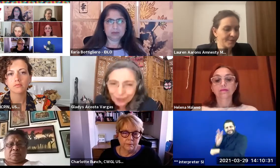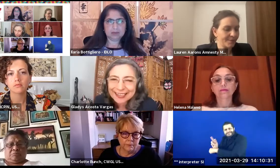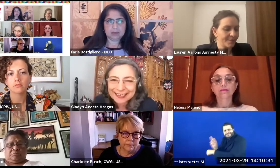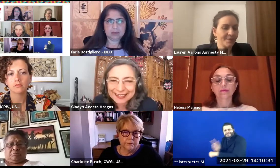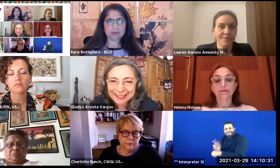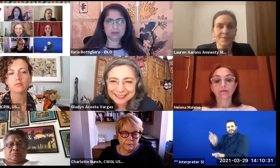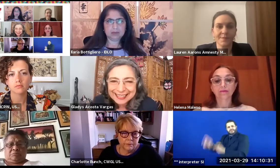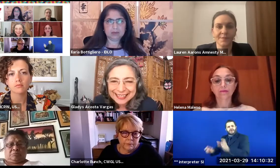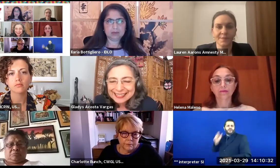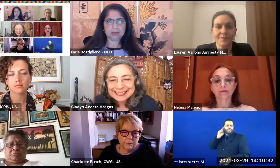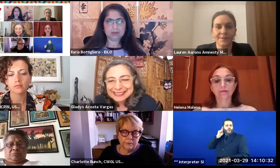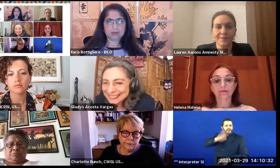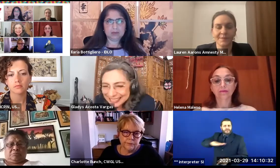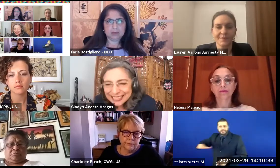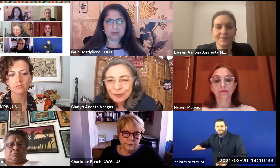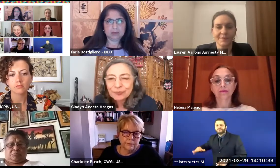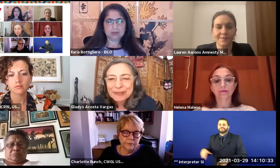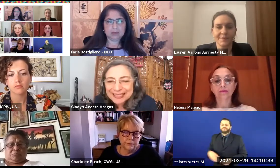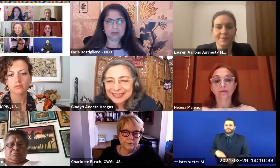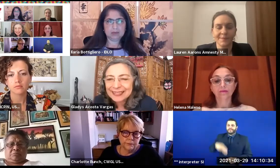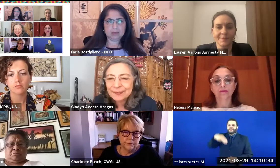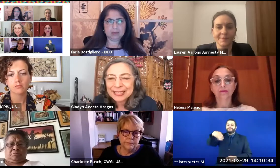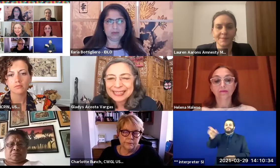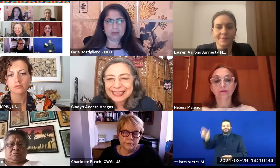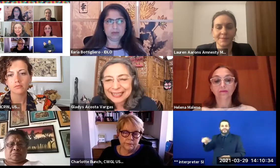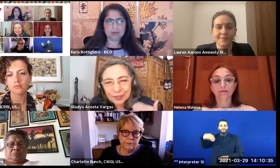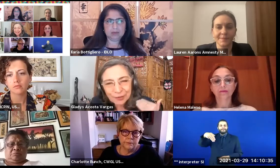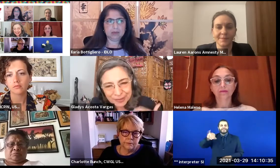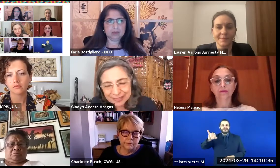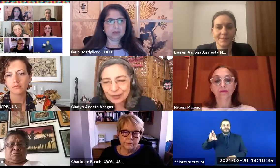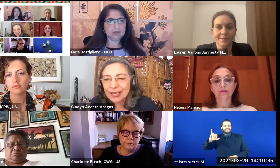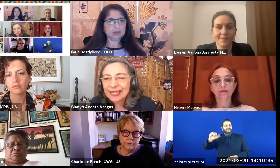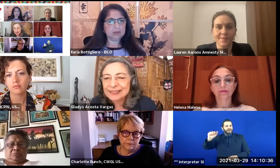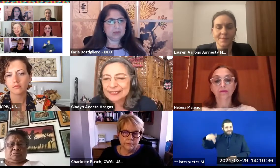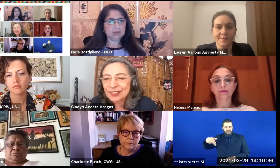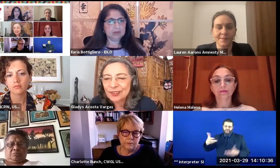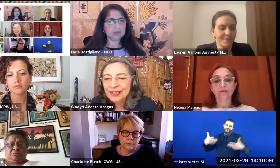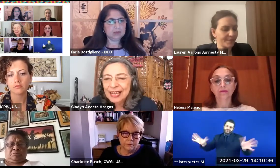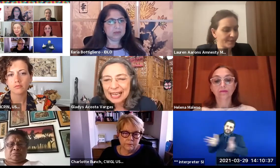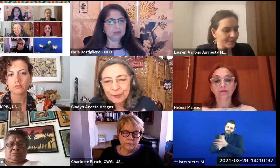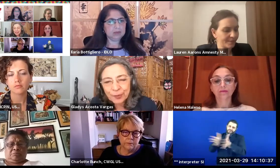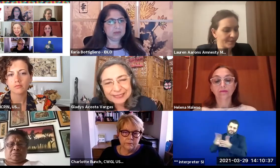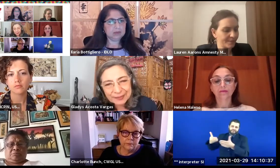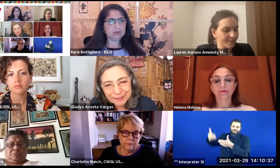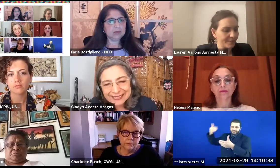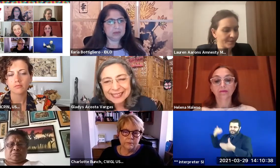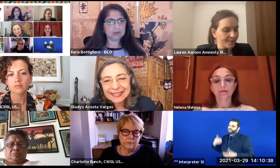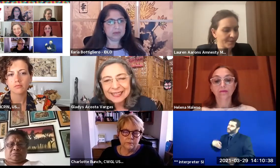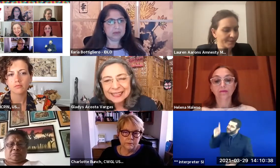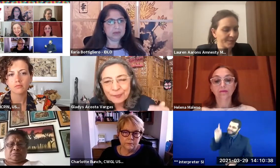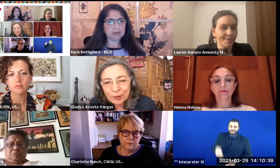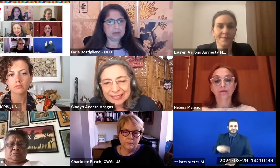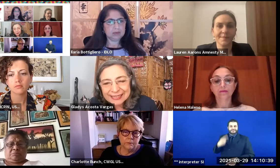con toda claridad. Tenemos verdaderamente que darle una particular atención a la puesta en